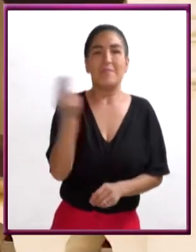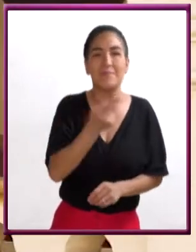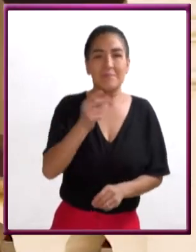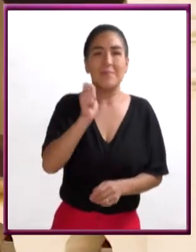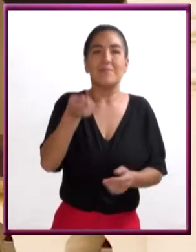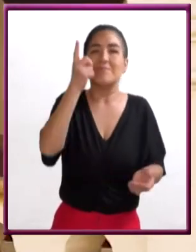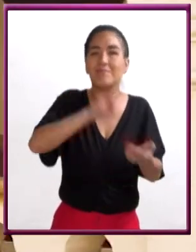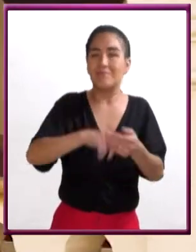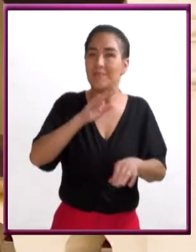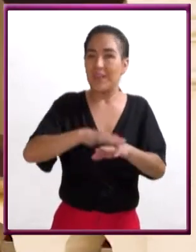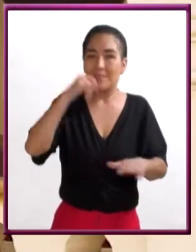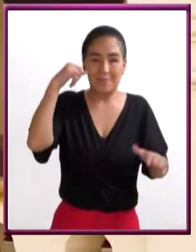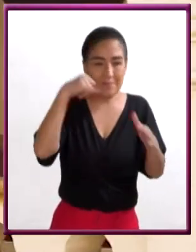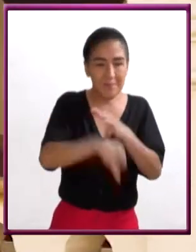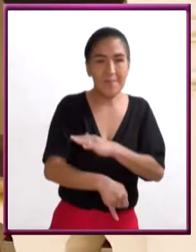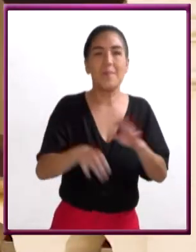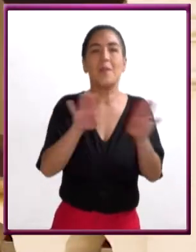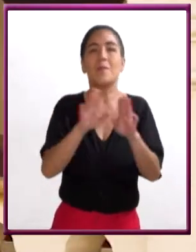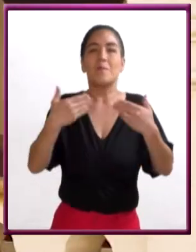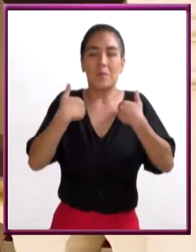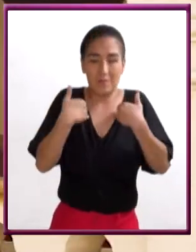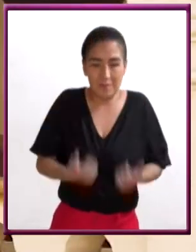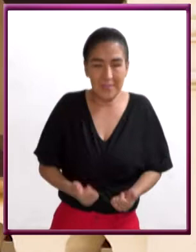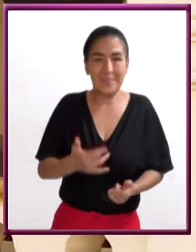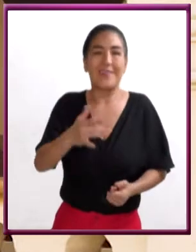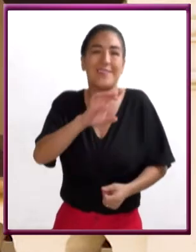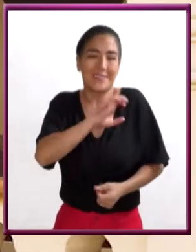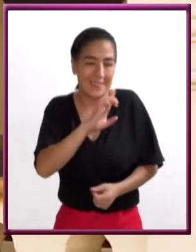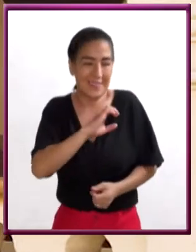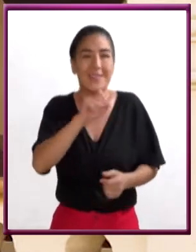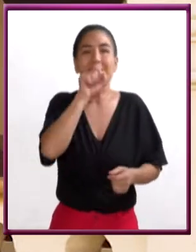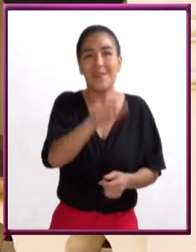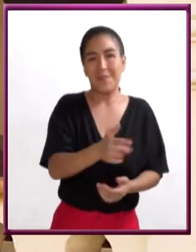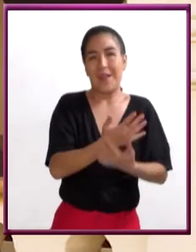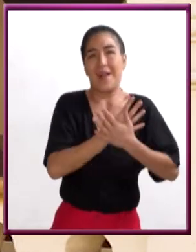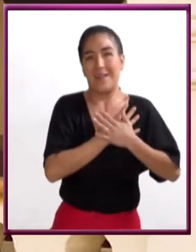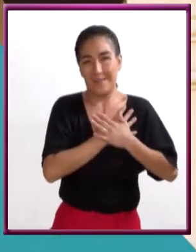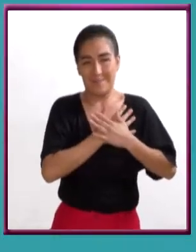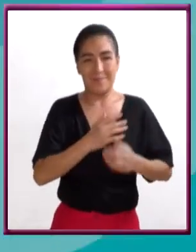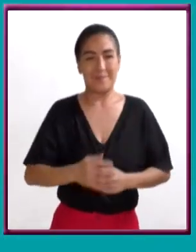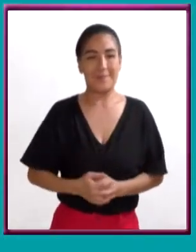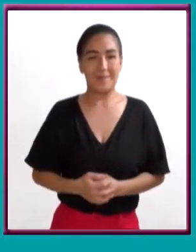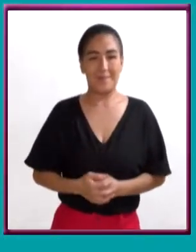nuestras necesidades más profundas, ser comprendidos, apreciados y amados.